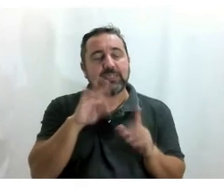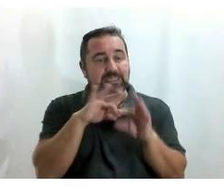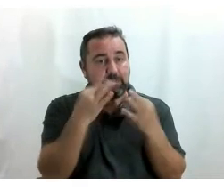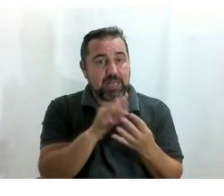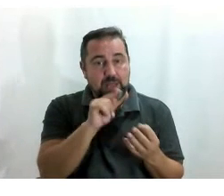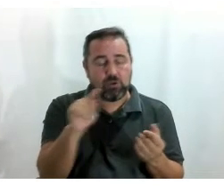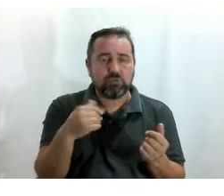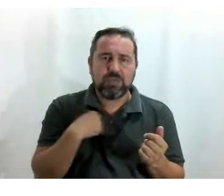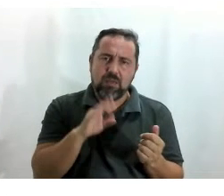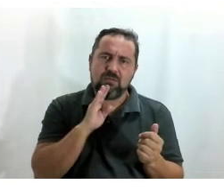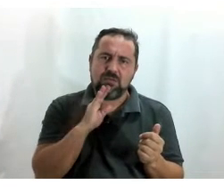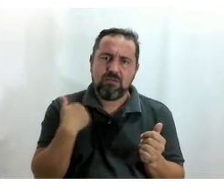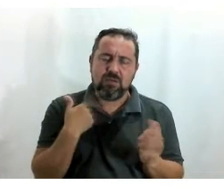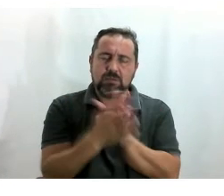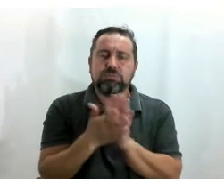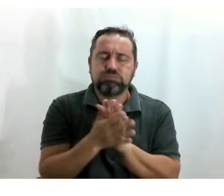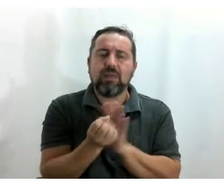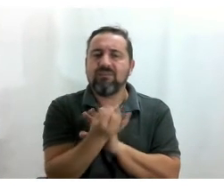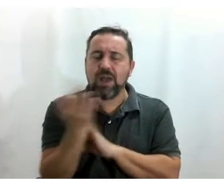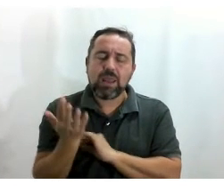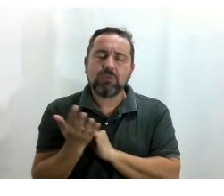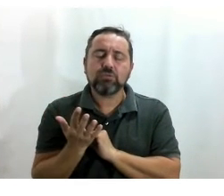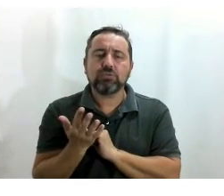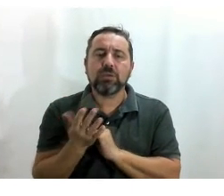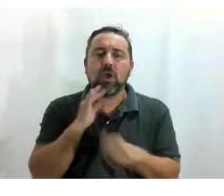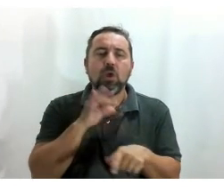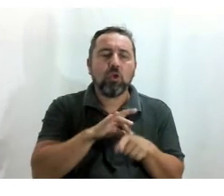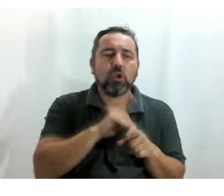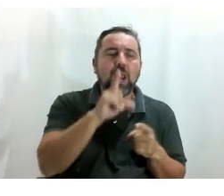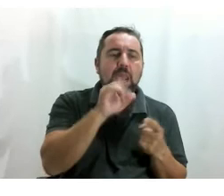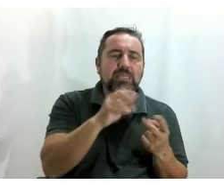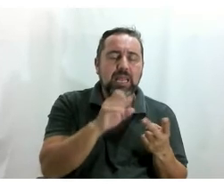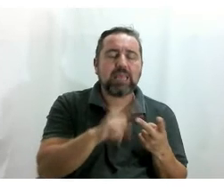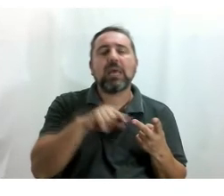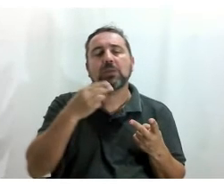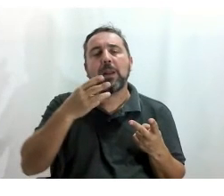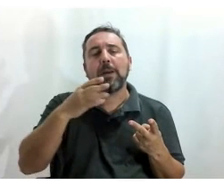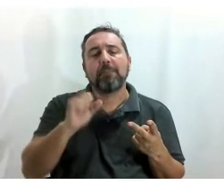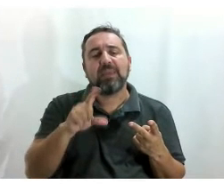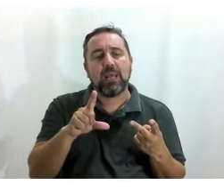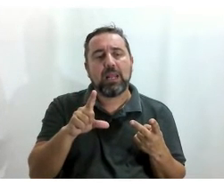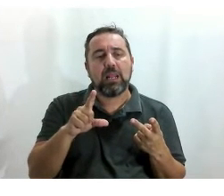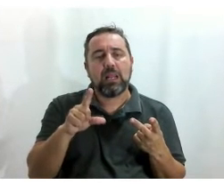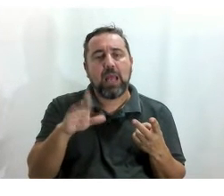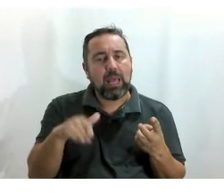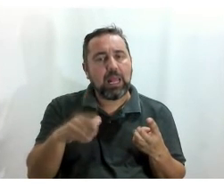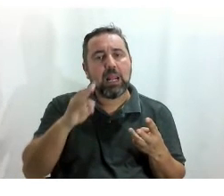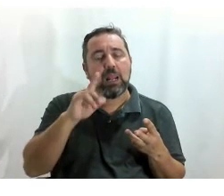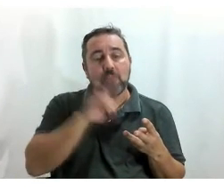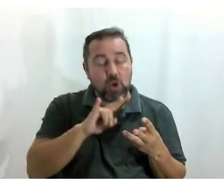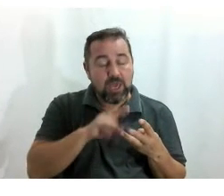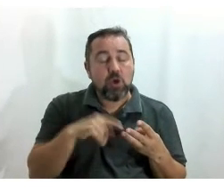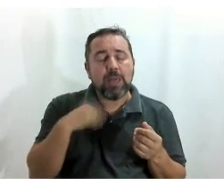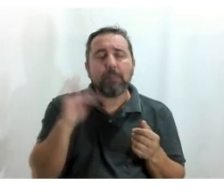lo comentamos en varios, al doctor La Saleta y a Miguel Ángel Moreno, también le preguntamos